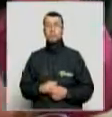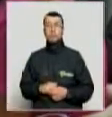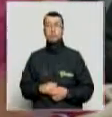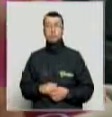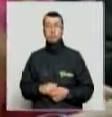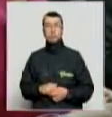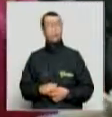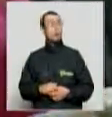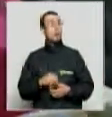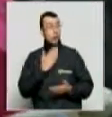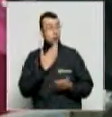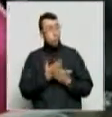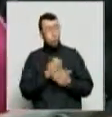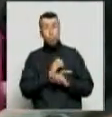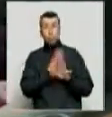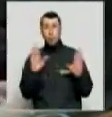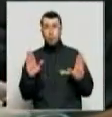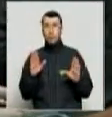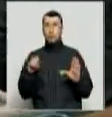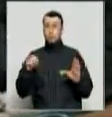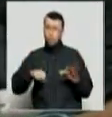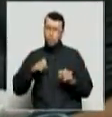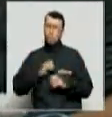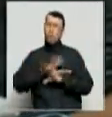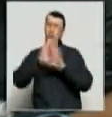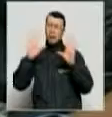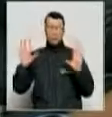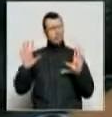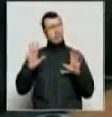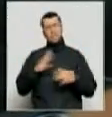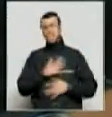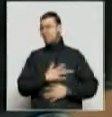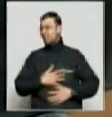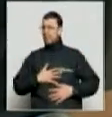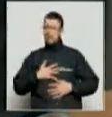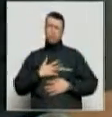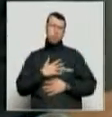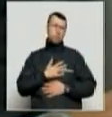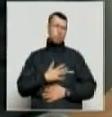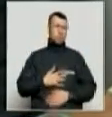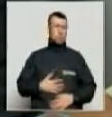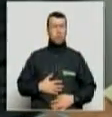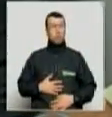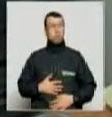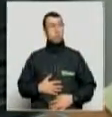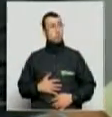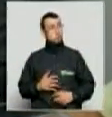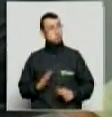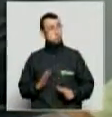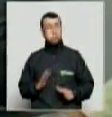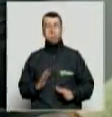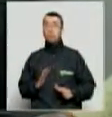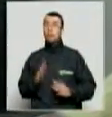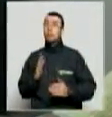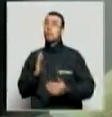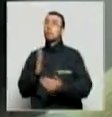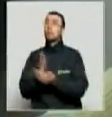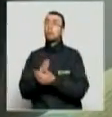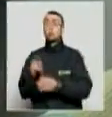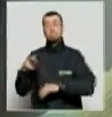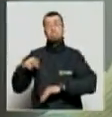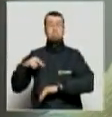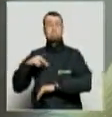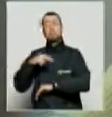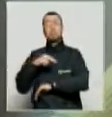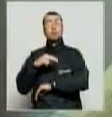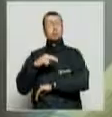Pues buenos días. Yo he amanecido un poquito indispuesto ese día, pero vi aquí arriba, a la esquina,